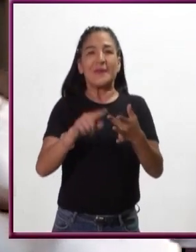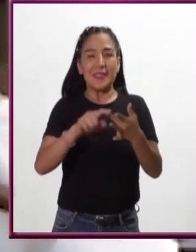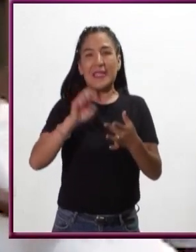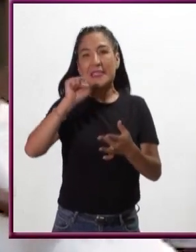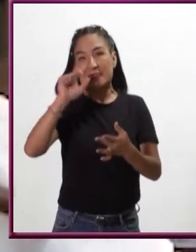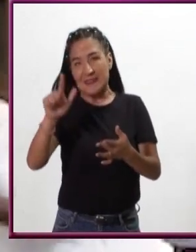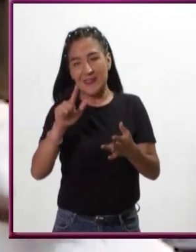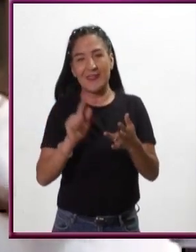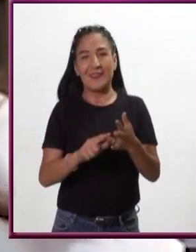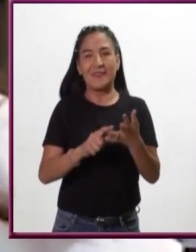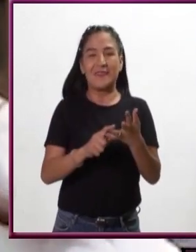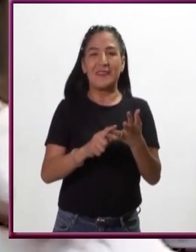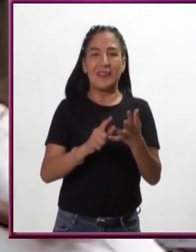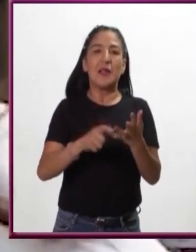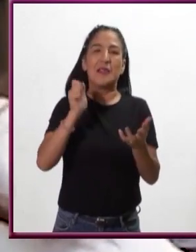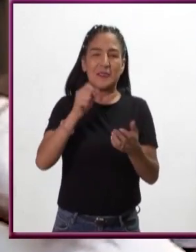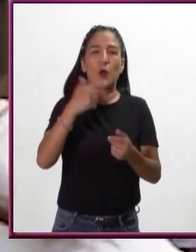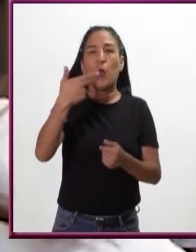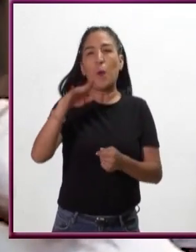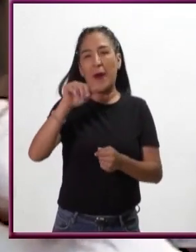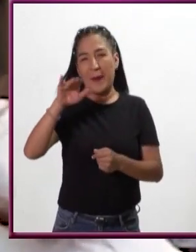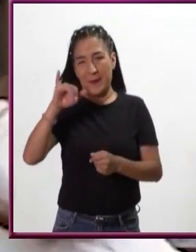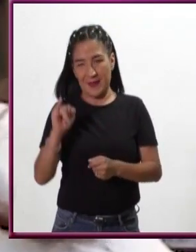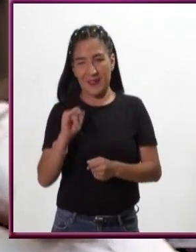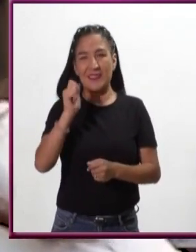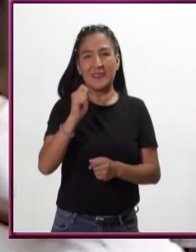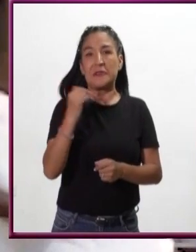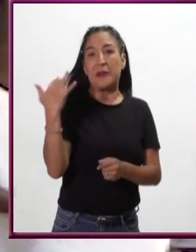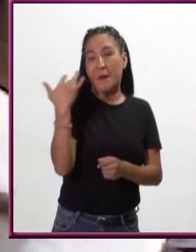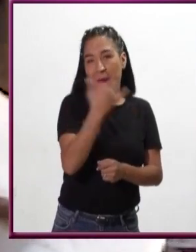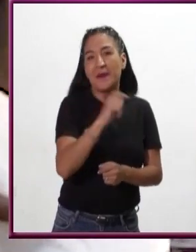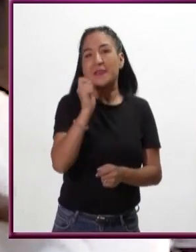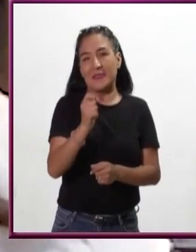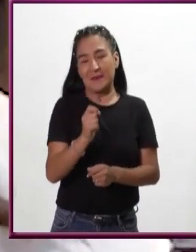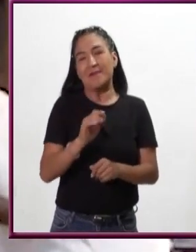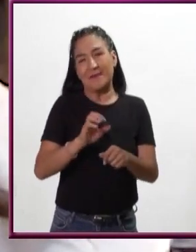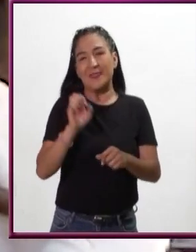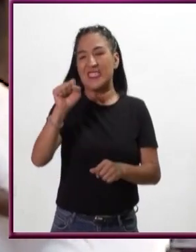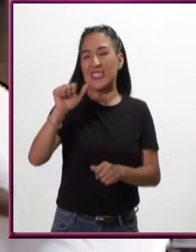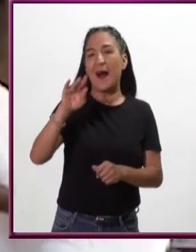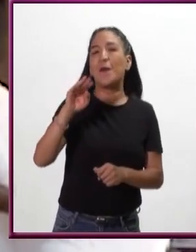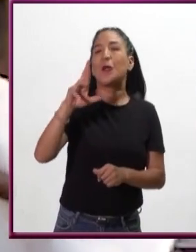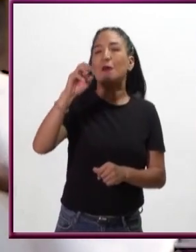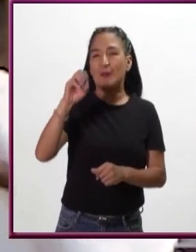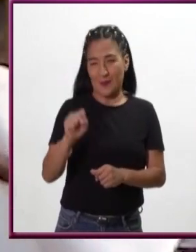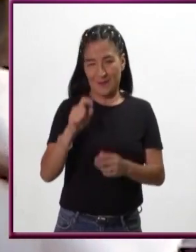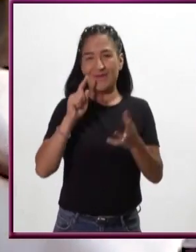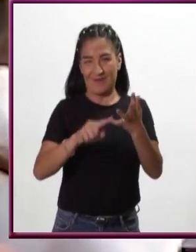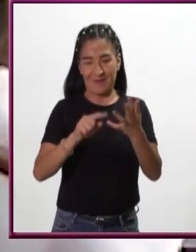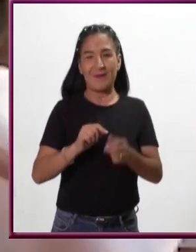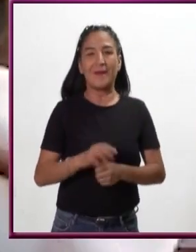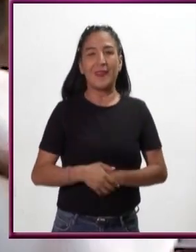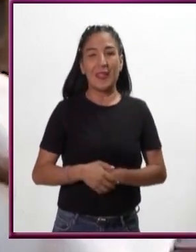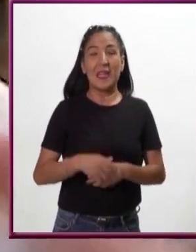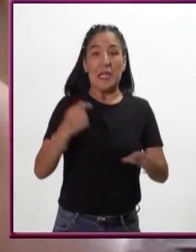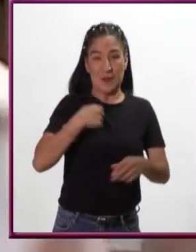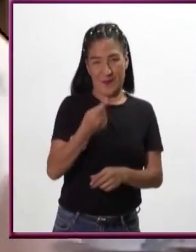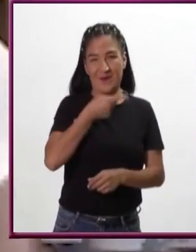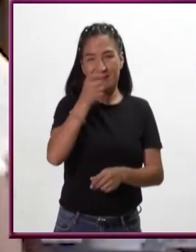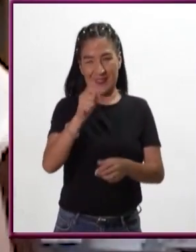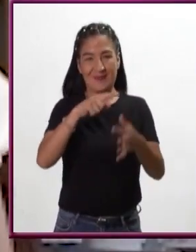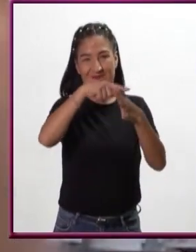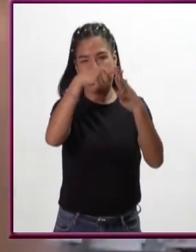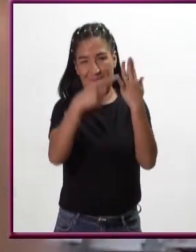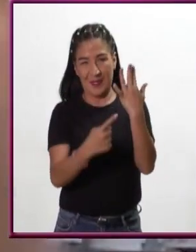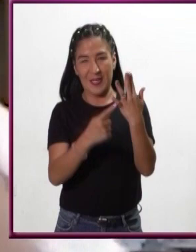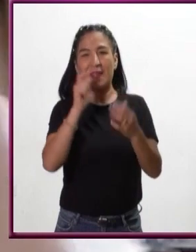y salado y el umami, que es que se conoce como el sabroso. Yo les dije que todos